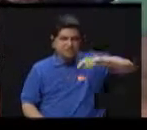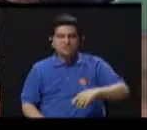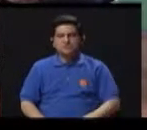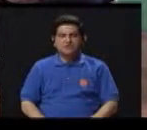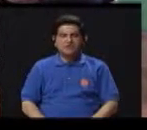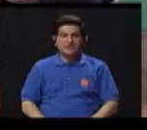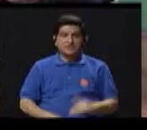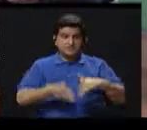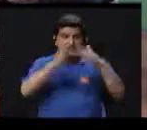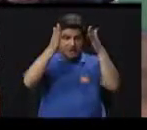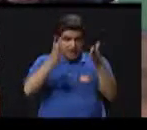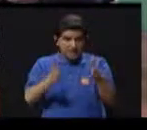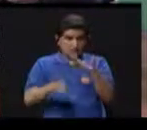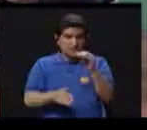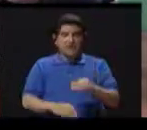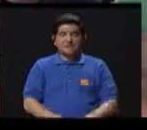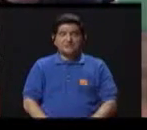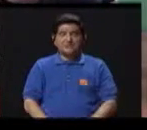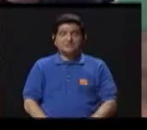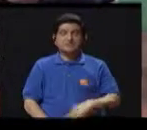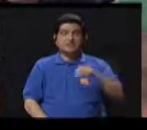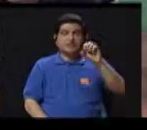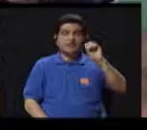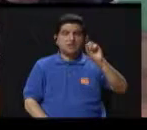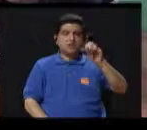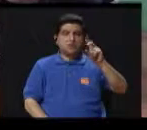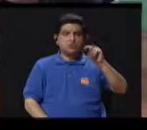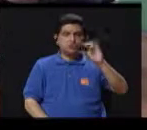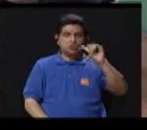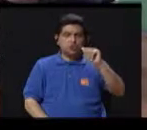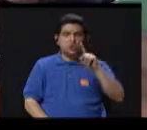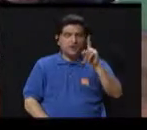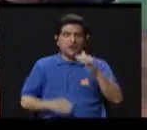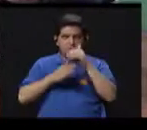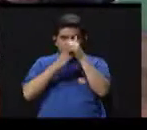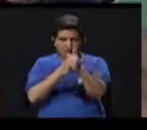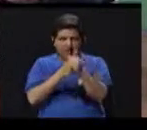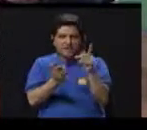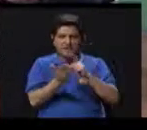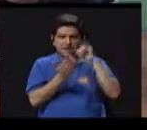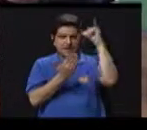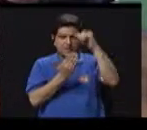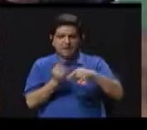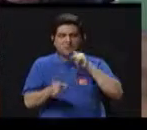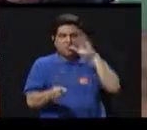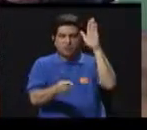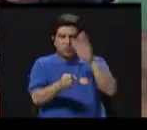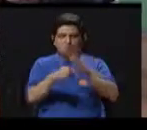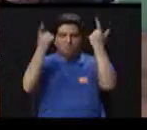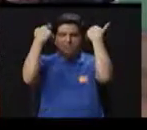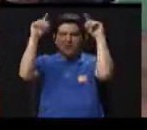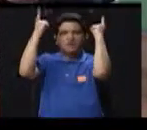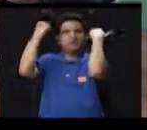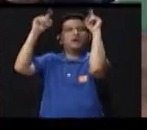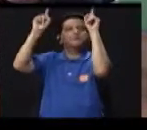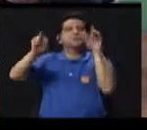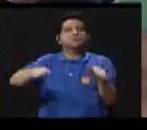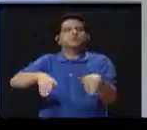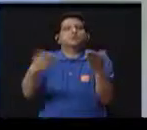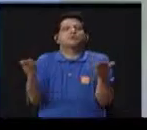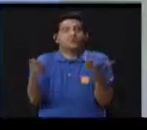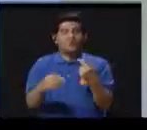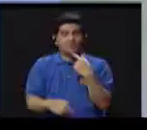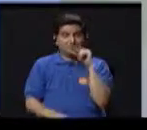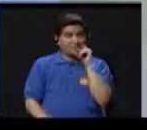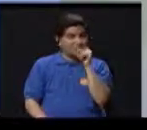como discípulas y Sonia como guía para llevar a cabo el proyecto finalmente exitoso? Bueno,